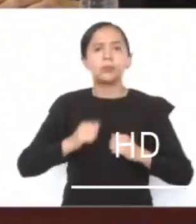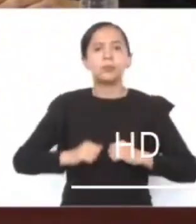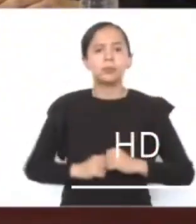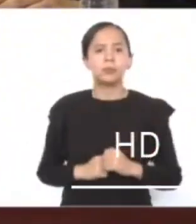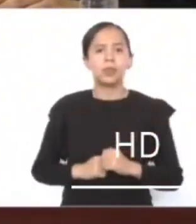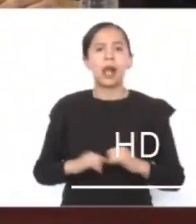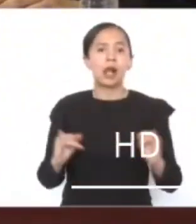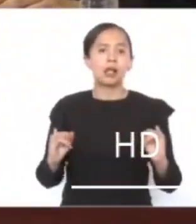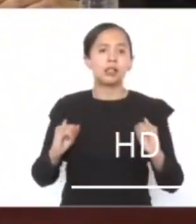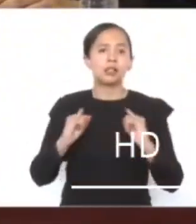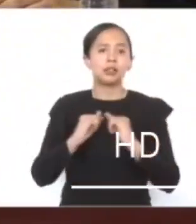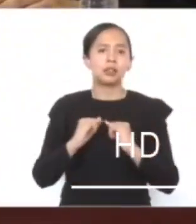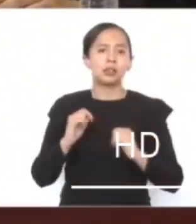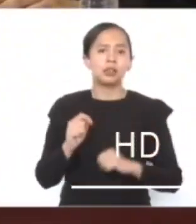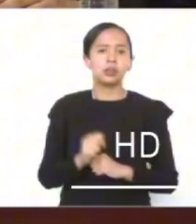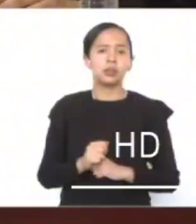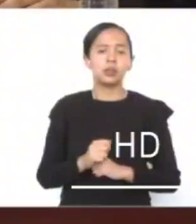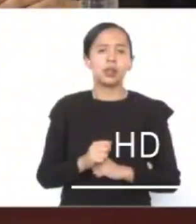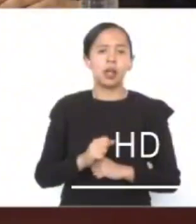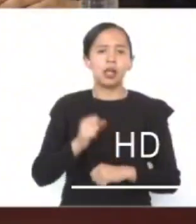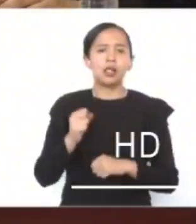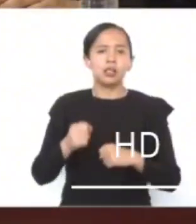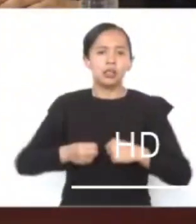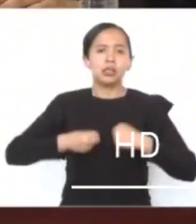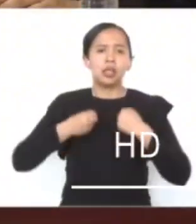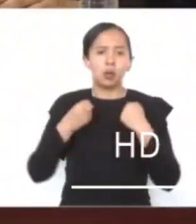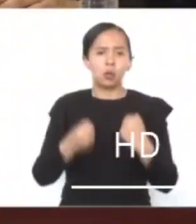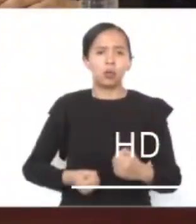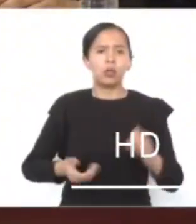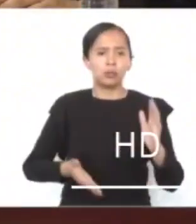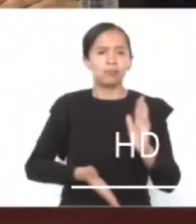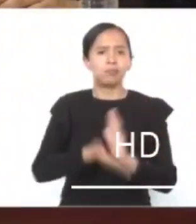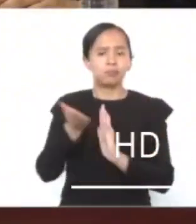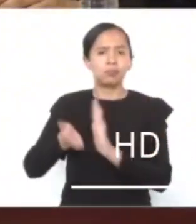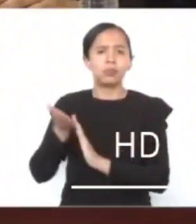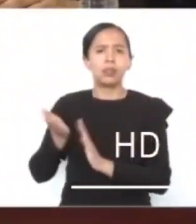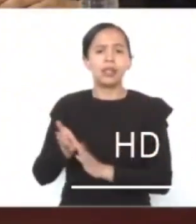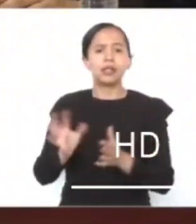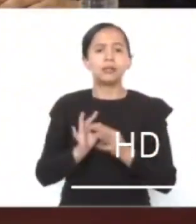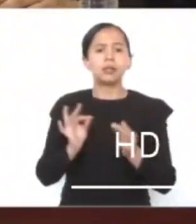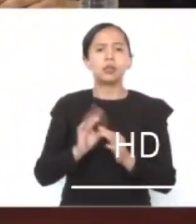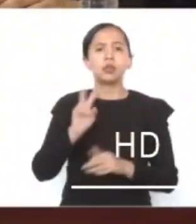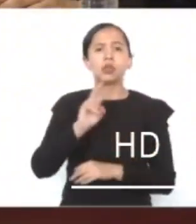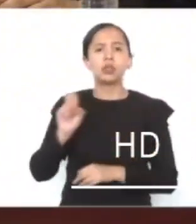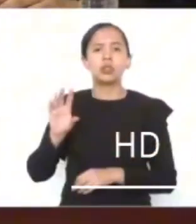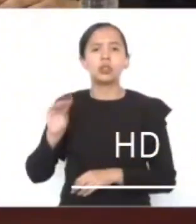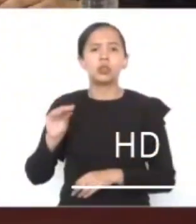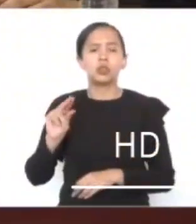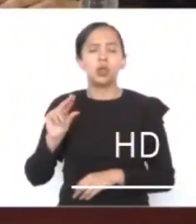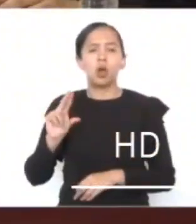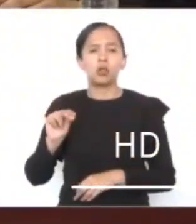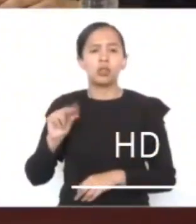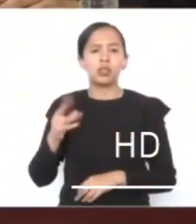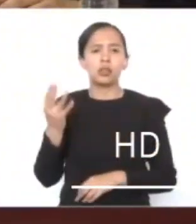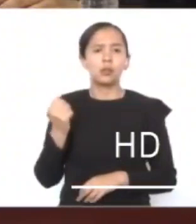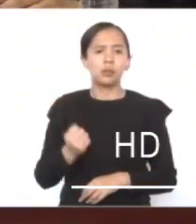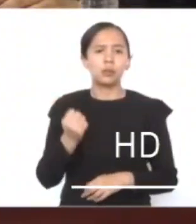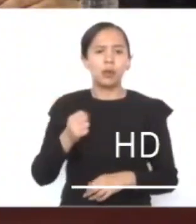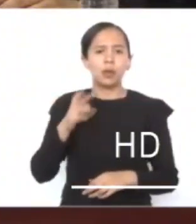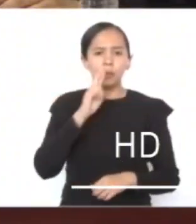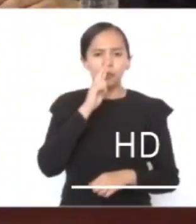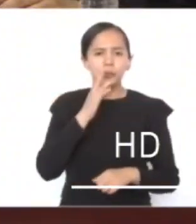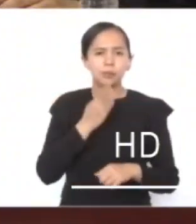y el Instituto de Seguridad de las Construcciones reportó que 289 directores responsables de